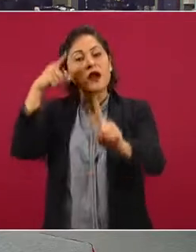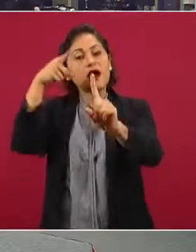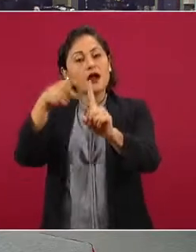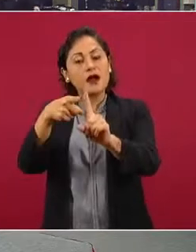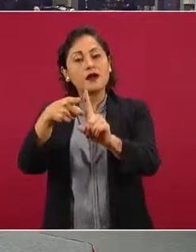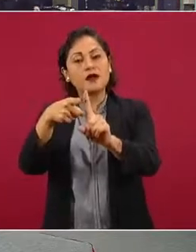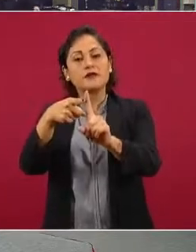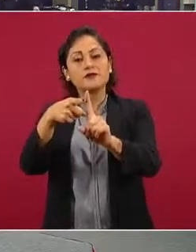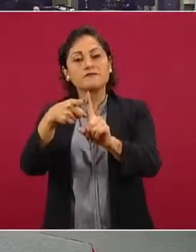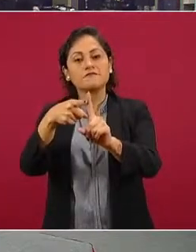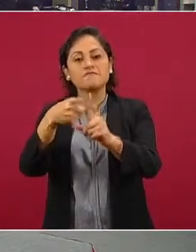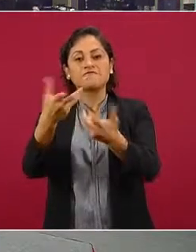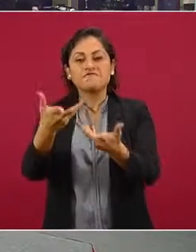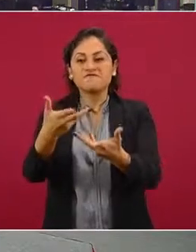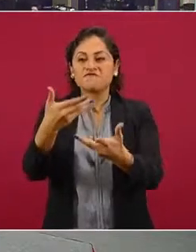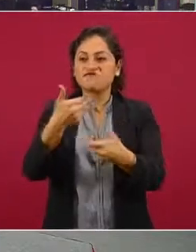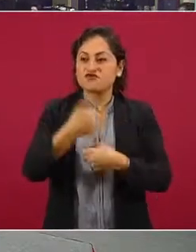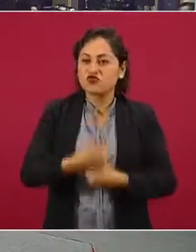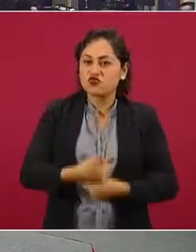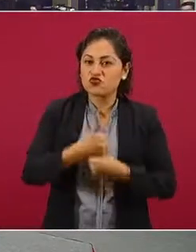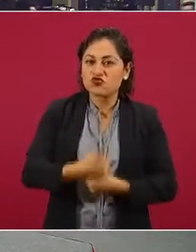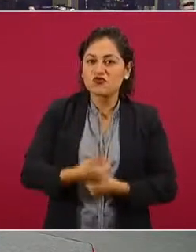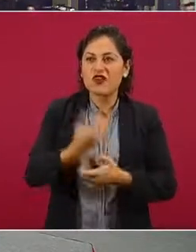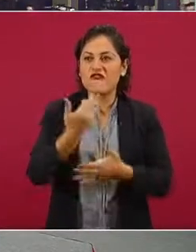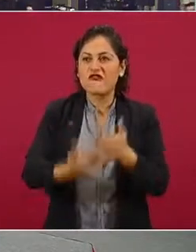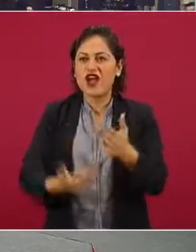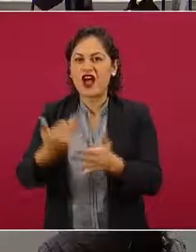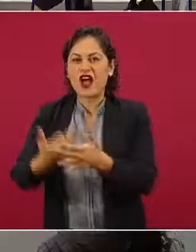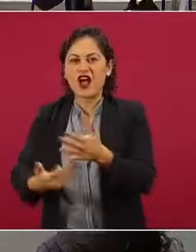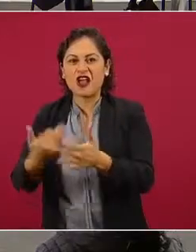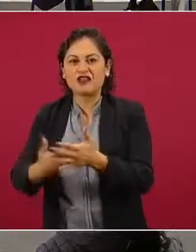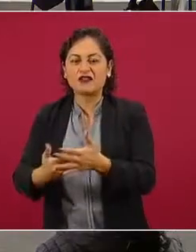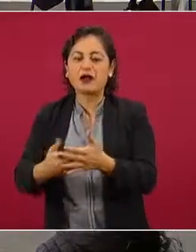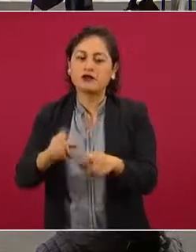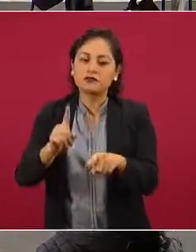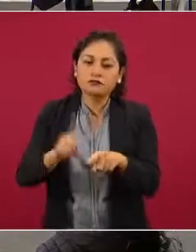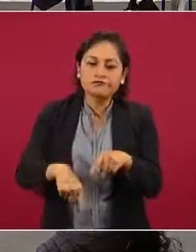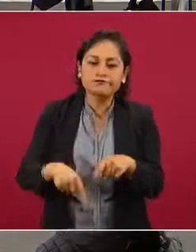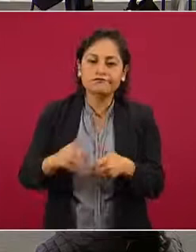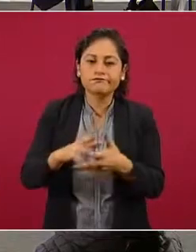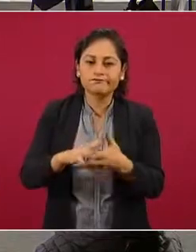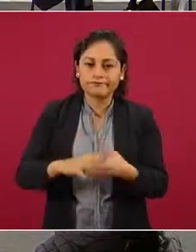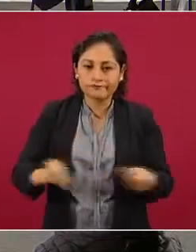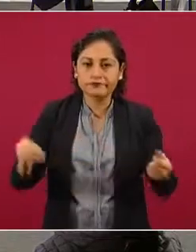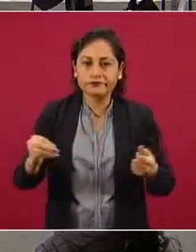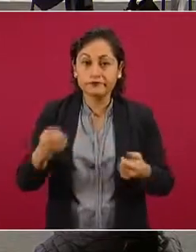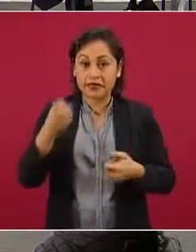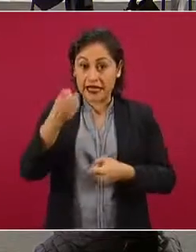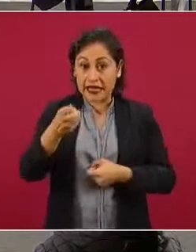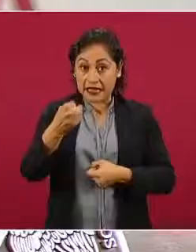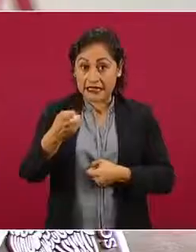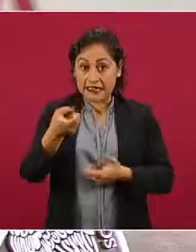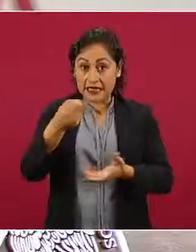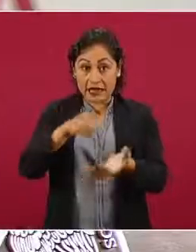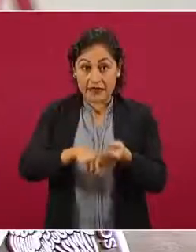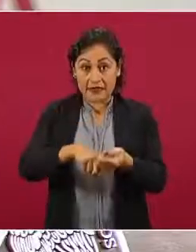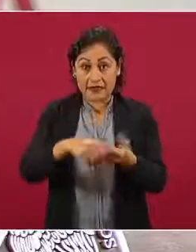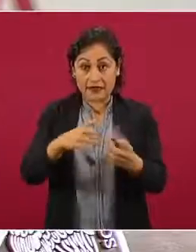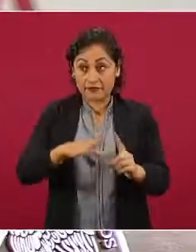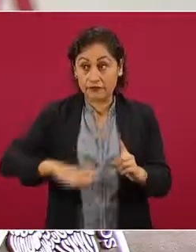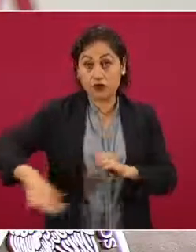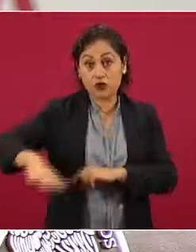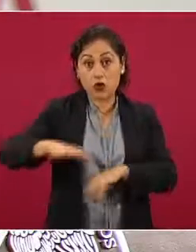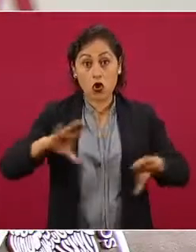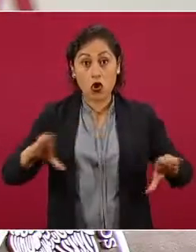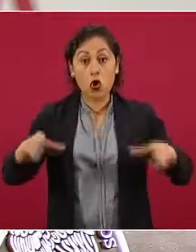sufrimiento, la carencia y la indefensión de millones de personas. Es un deber colectivo de las naciones ofrecer